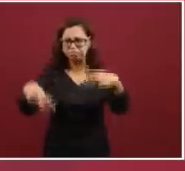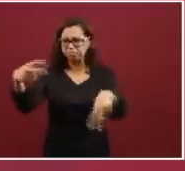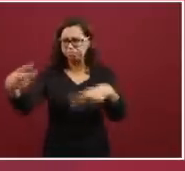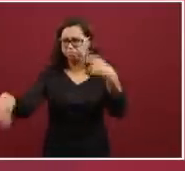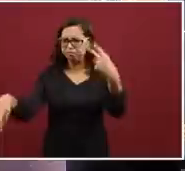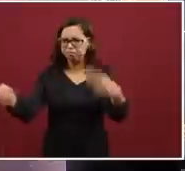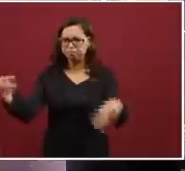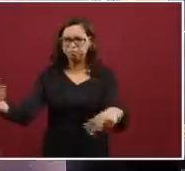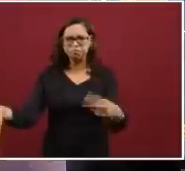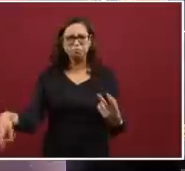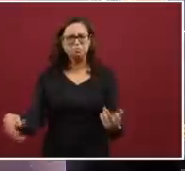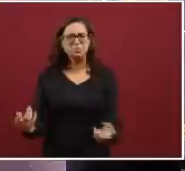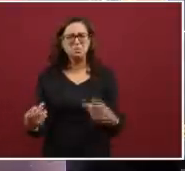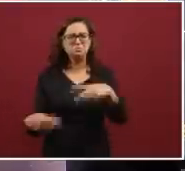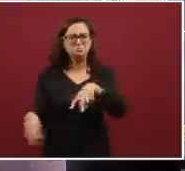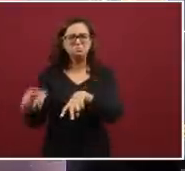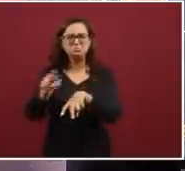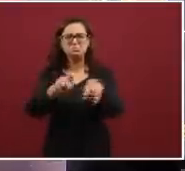apilados